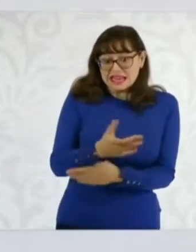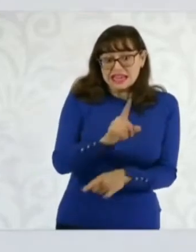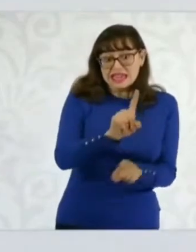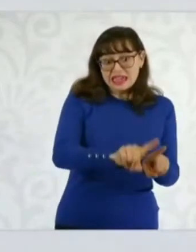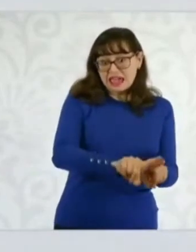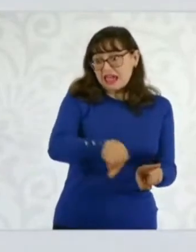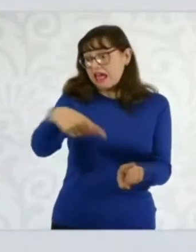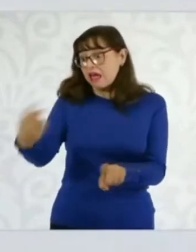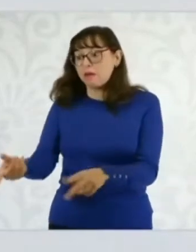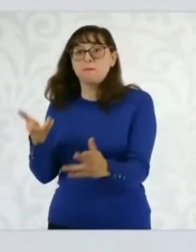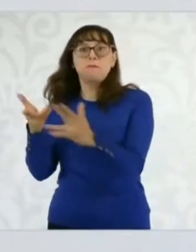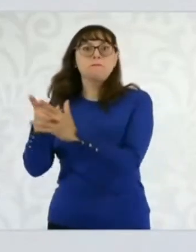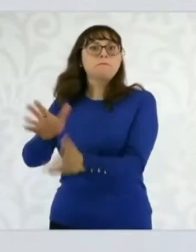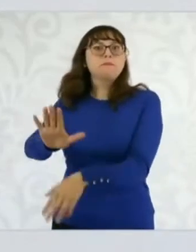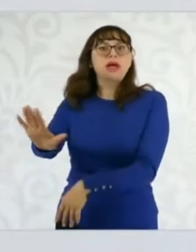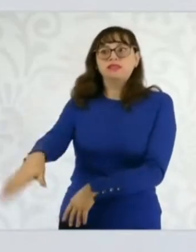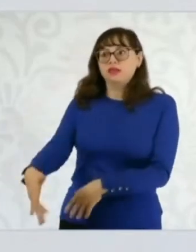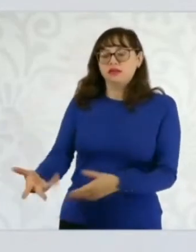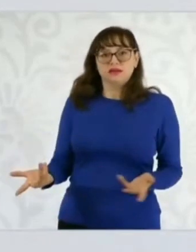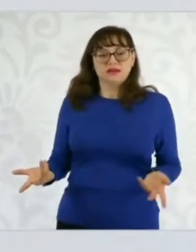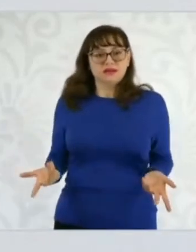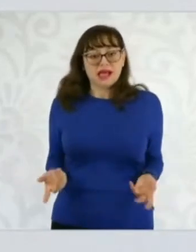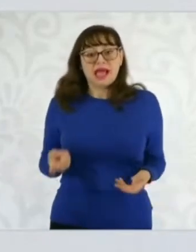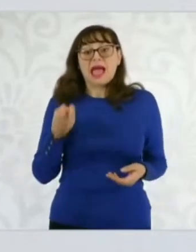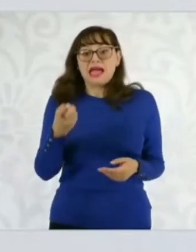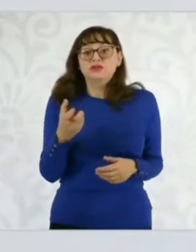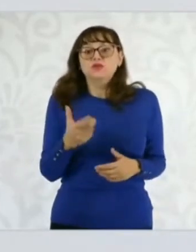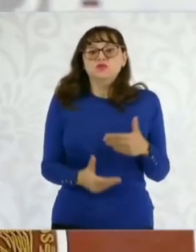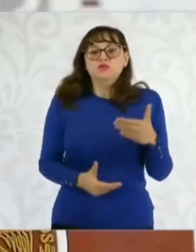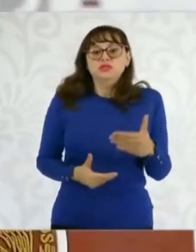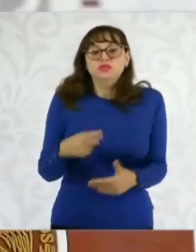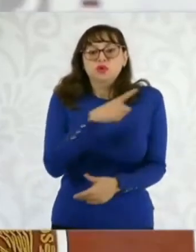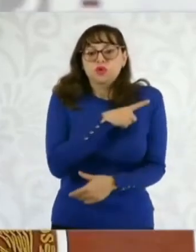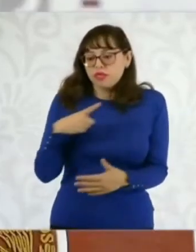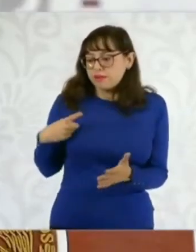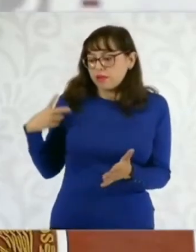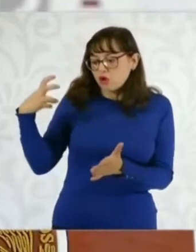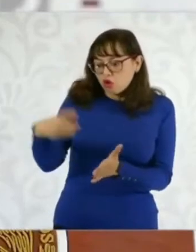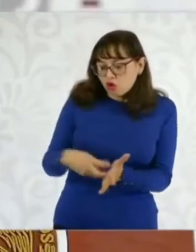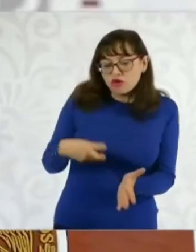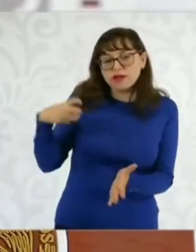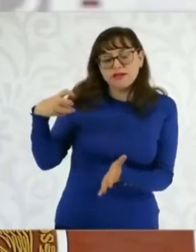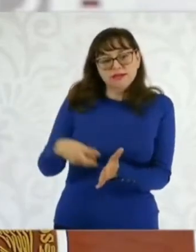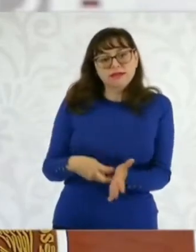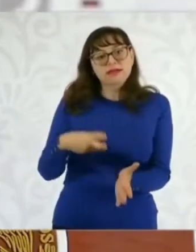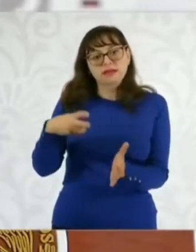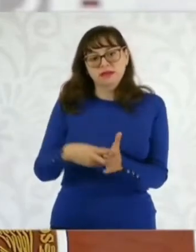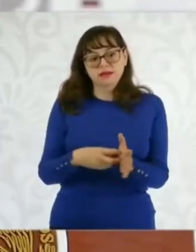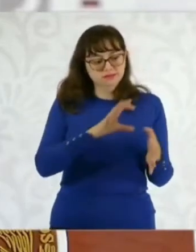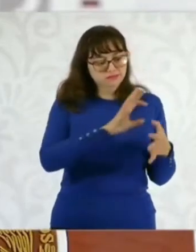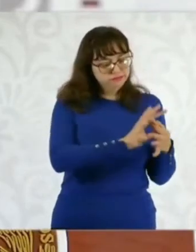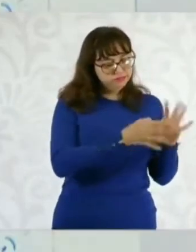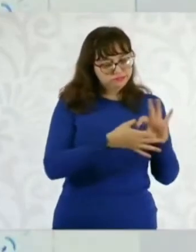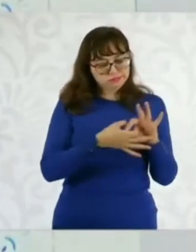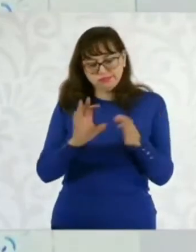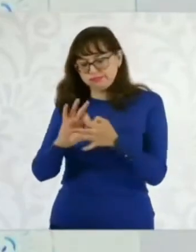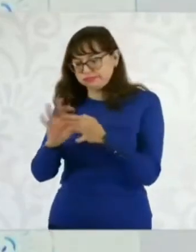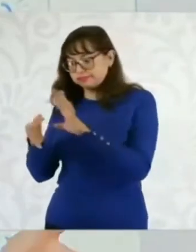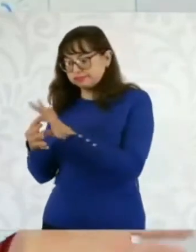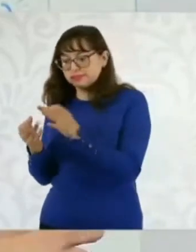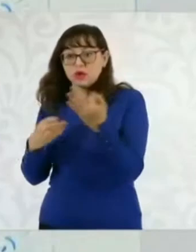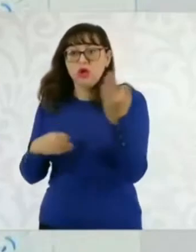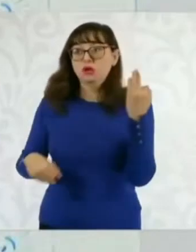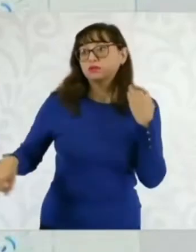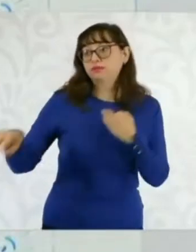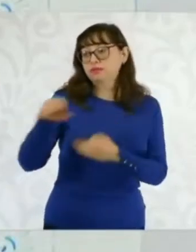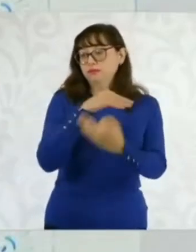impunidad en la violencia contra las mujeres tienen que ser parte de todas las fiscalías de todos los